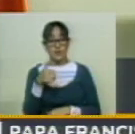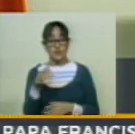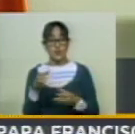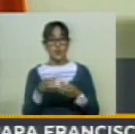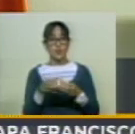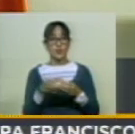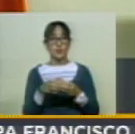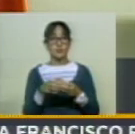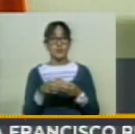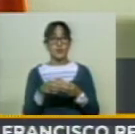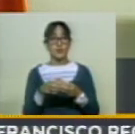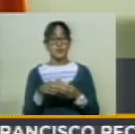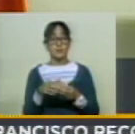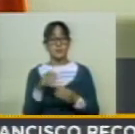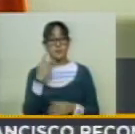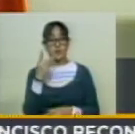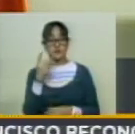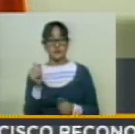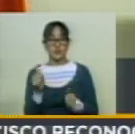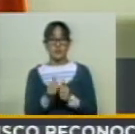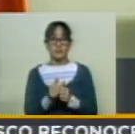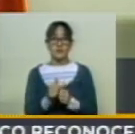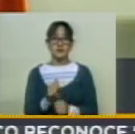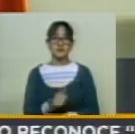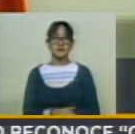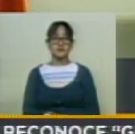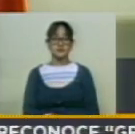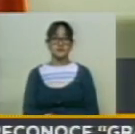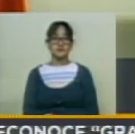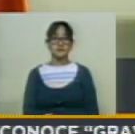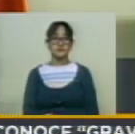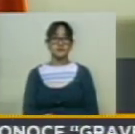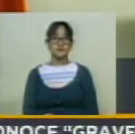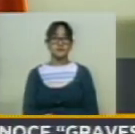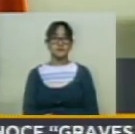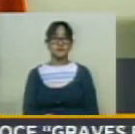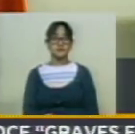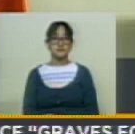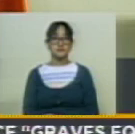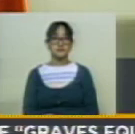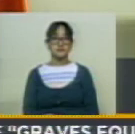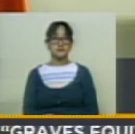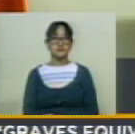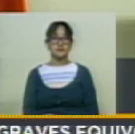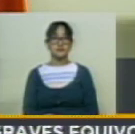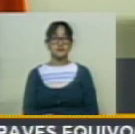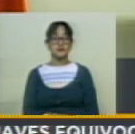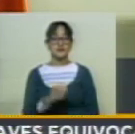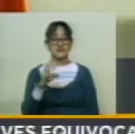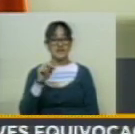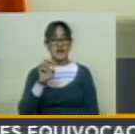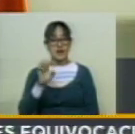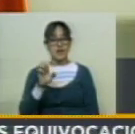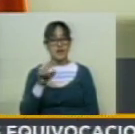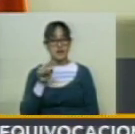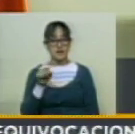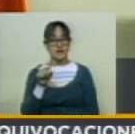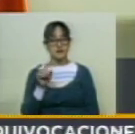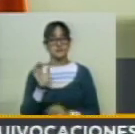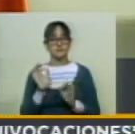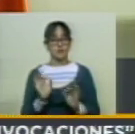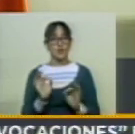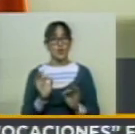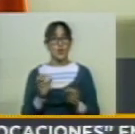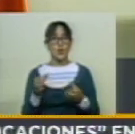candidatos y de los partidos que lo acompañan. Como ustedes lo saben, el 10 de abril pasado, el Consejo Nacional Electoral instaló